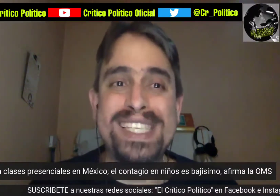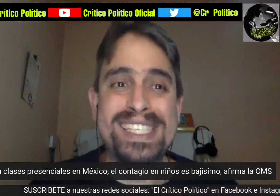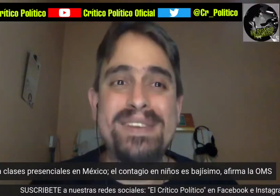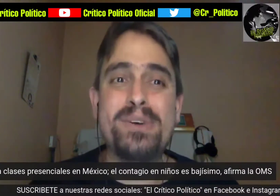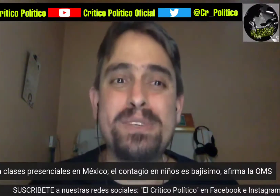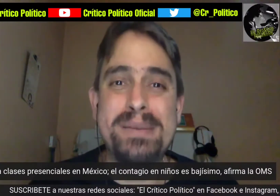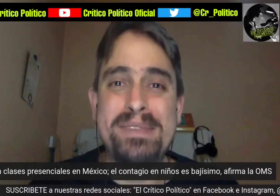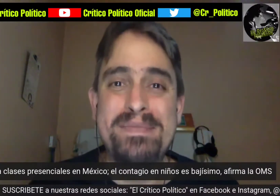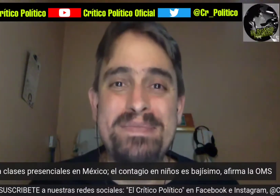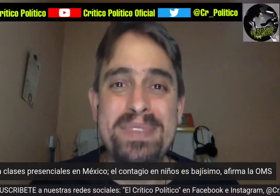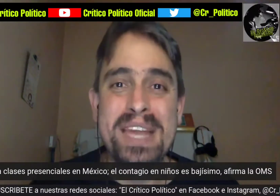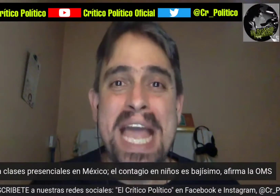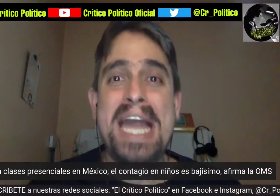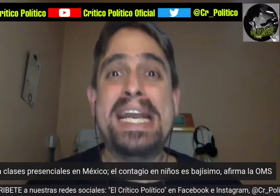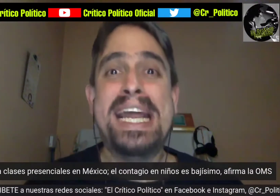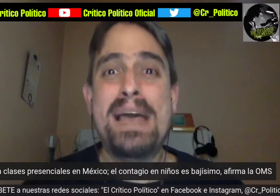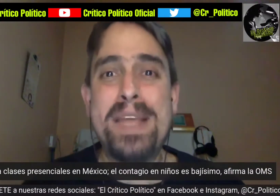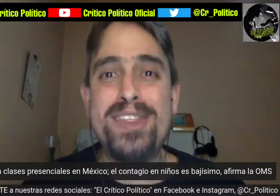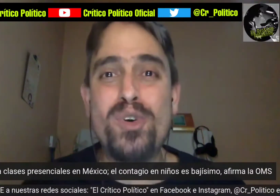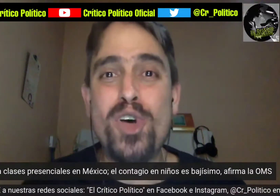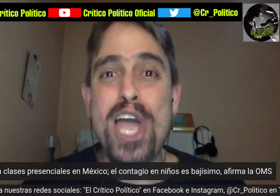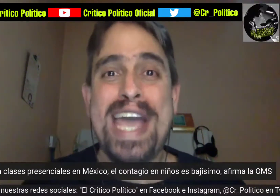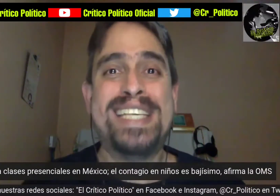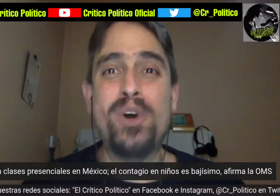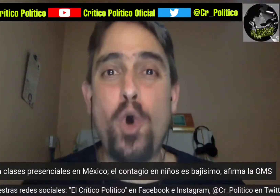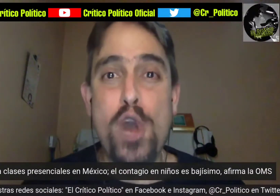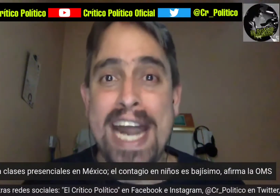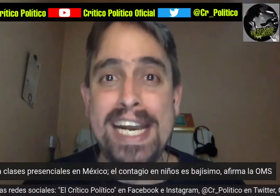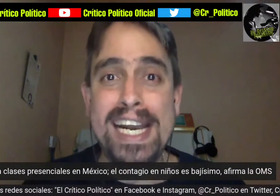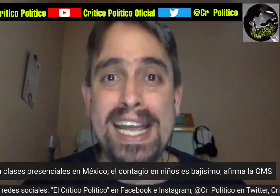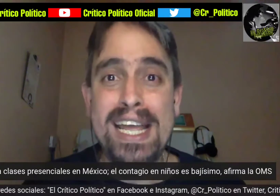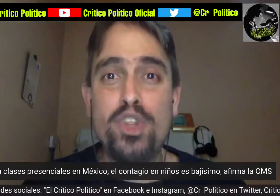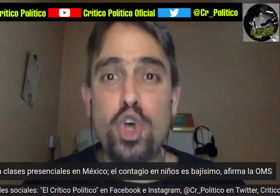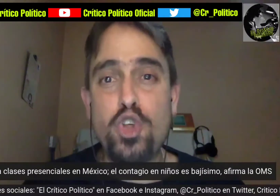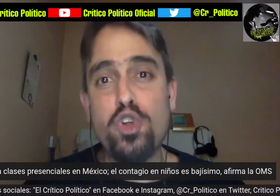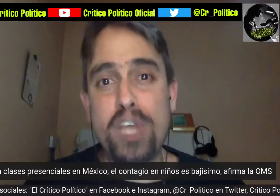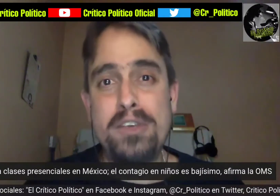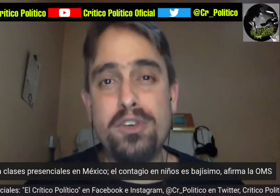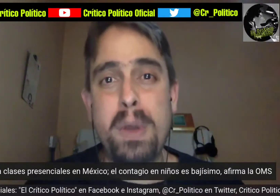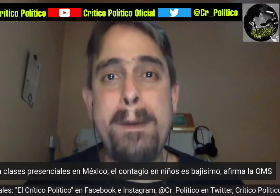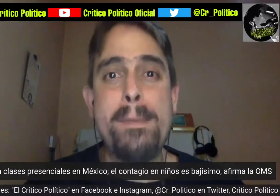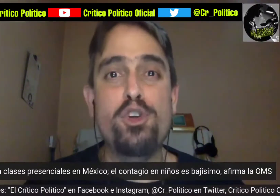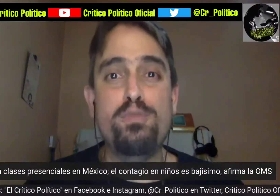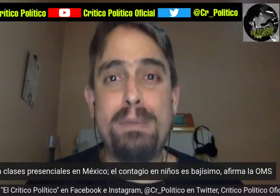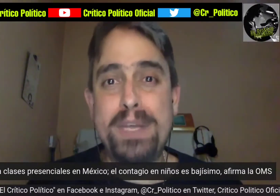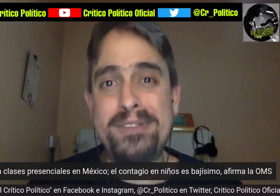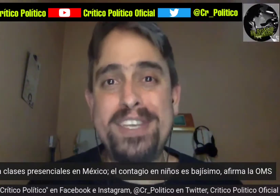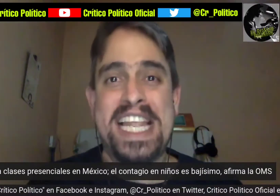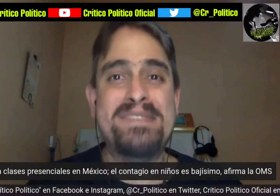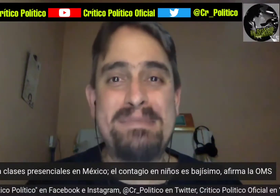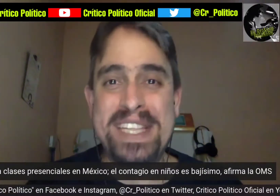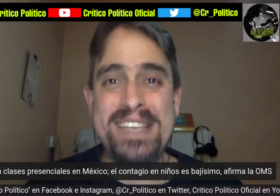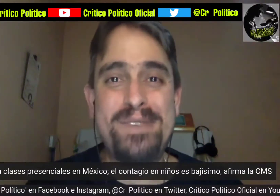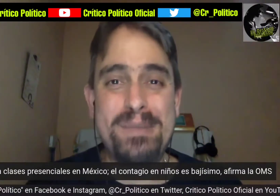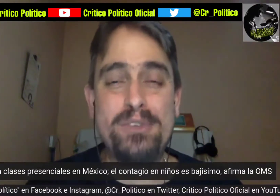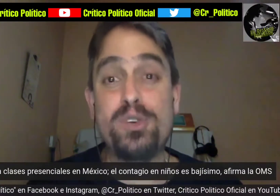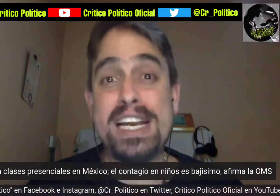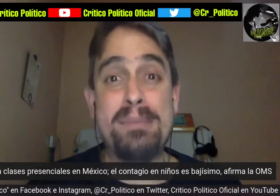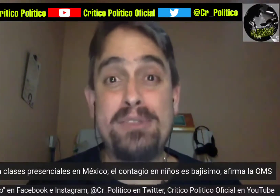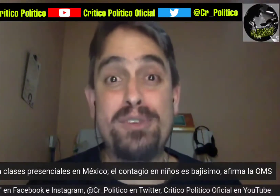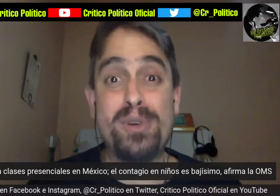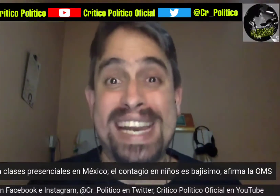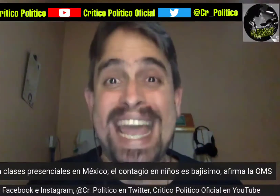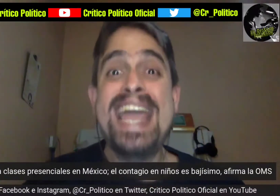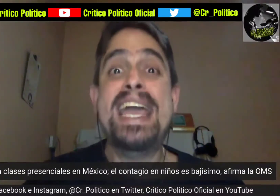en tus escuelas? ¿Sabes cómo se llaman? Reglamento escolar. Todos los años. Los papitos y las mamitas firman